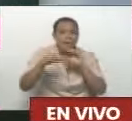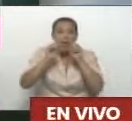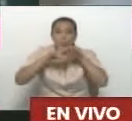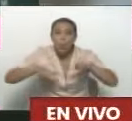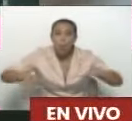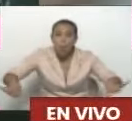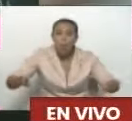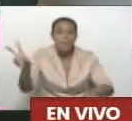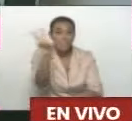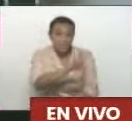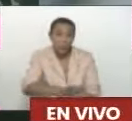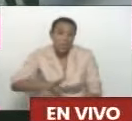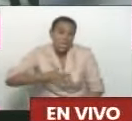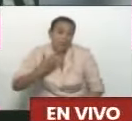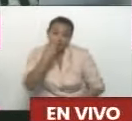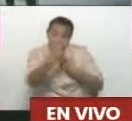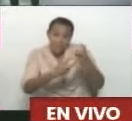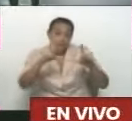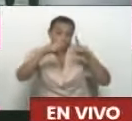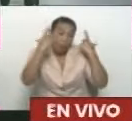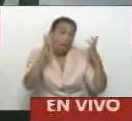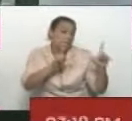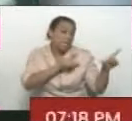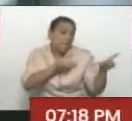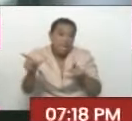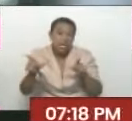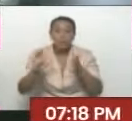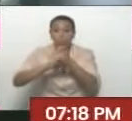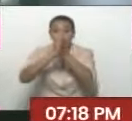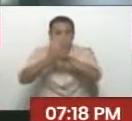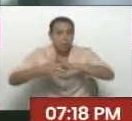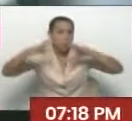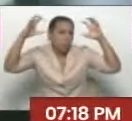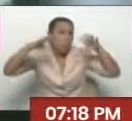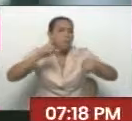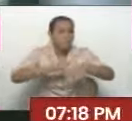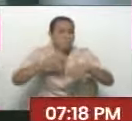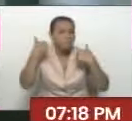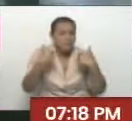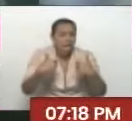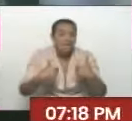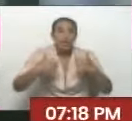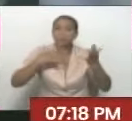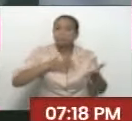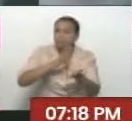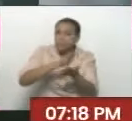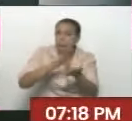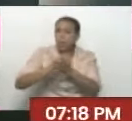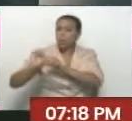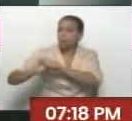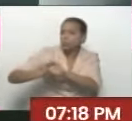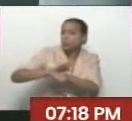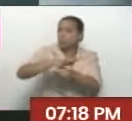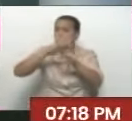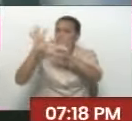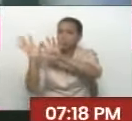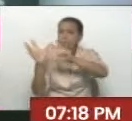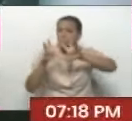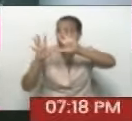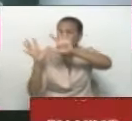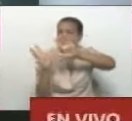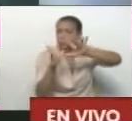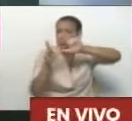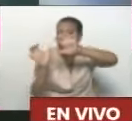todas las personas de Venezuela que deseaban visitar La Guaira porque ya presentaba buen tiempo. Se mantuvo pues unas corrientes de viento interna